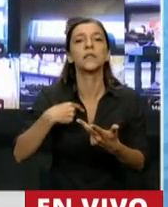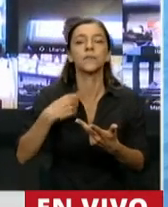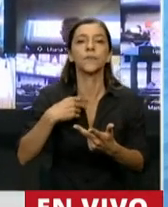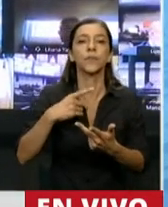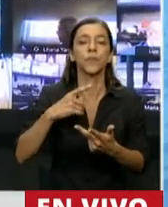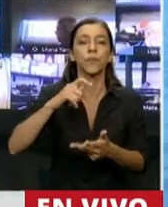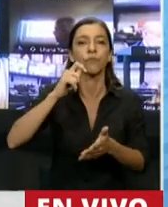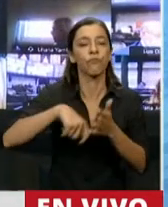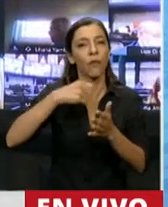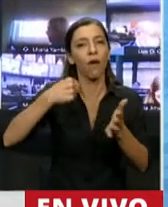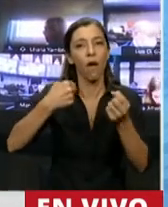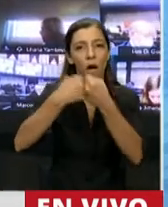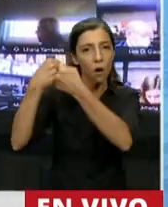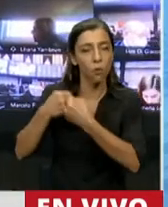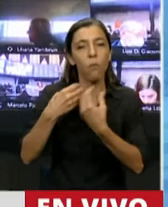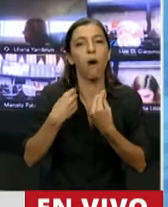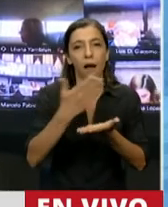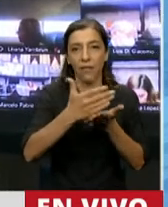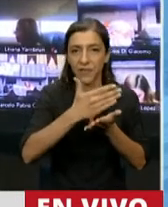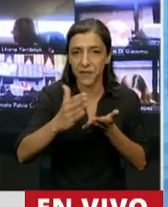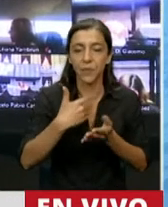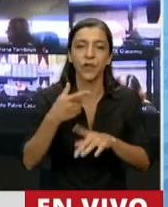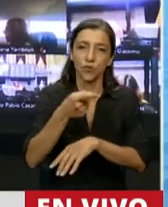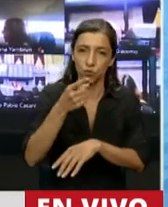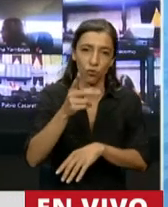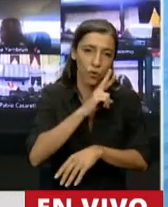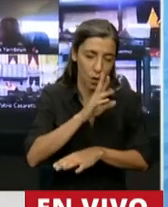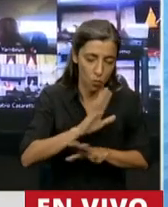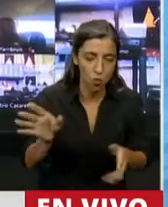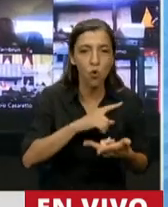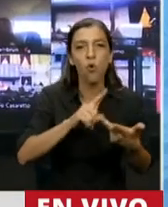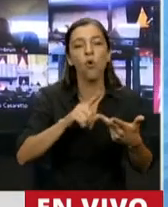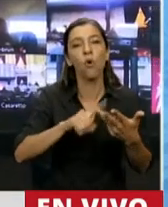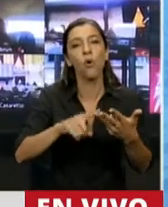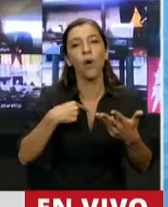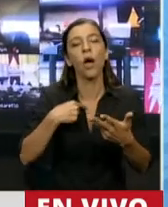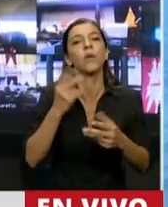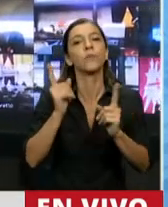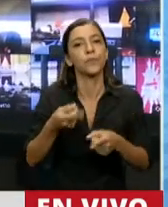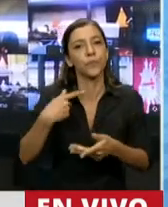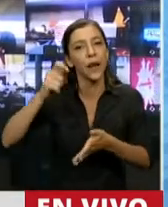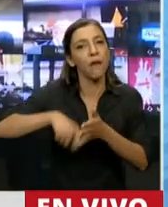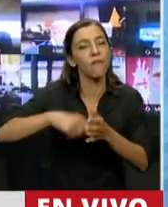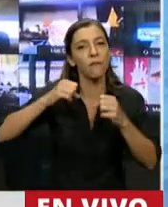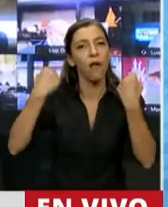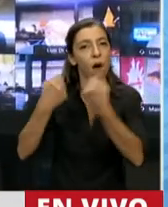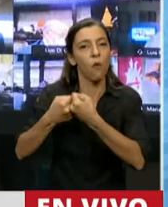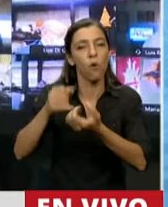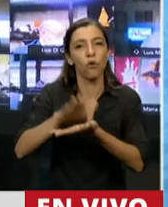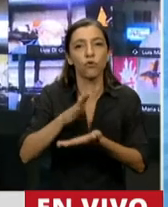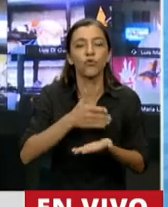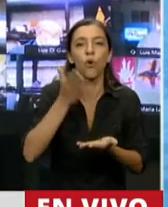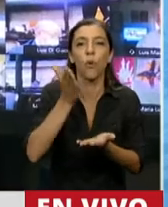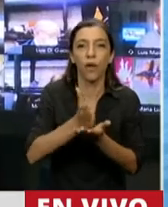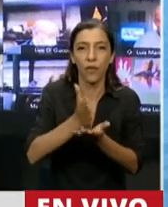de Toda Forma de Discriminación contra la Mujer, la protección donde habla de la protección a la salud, la